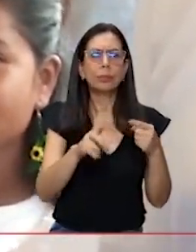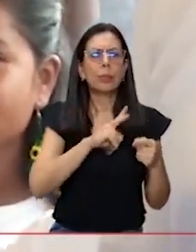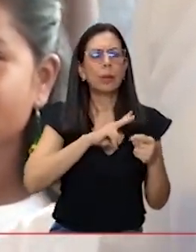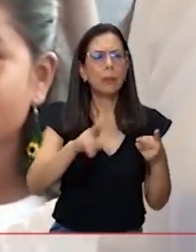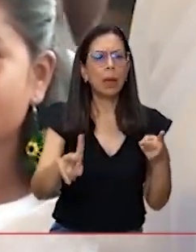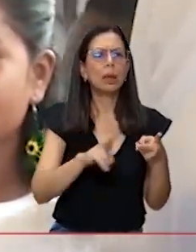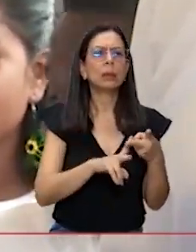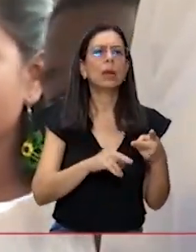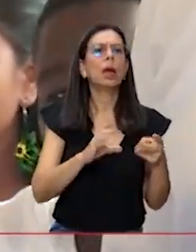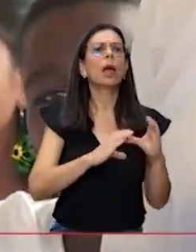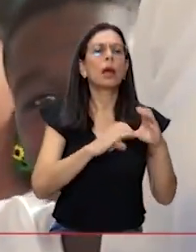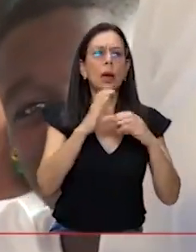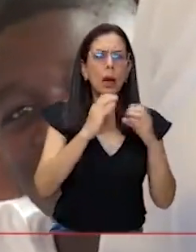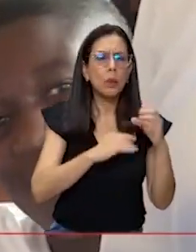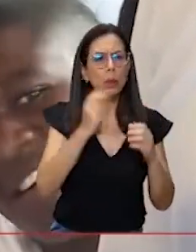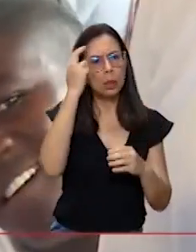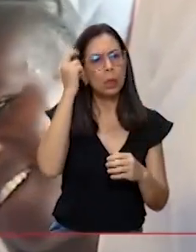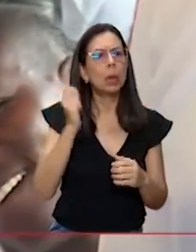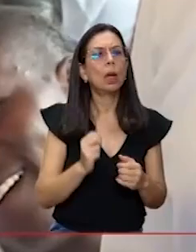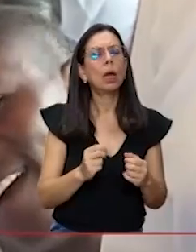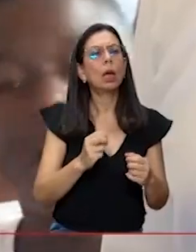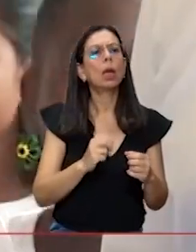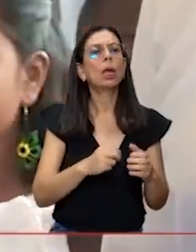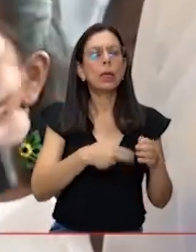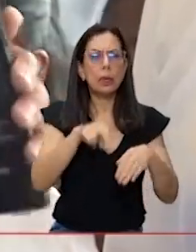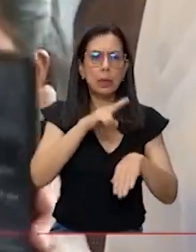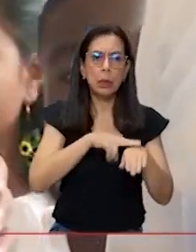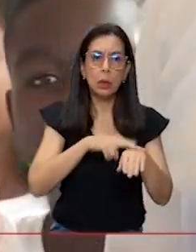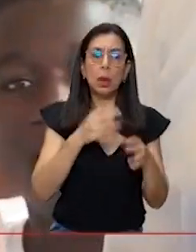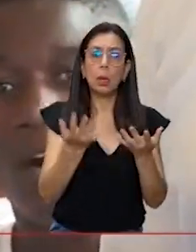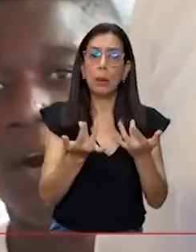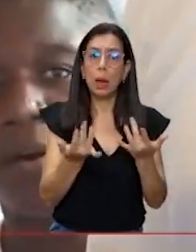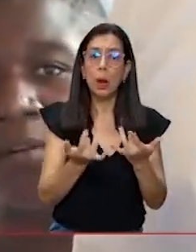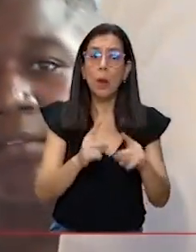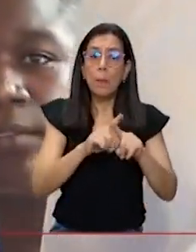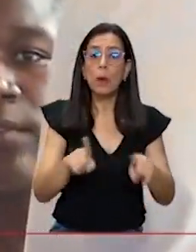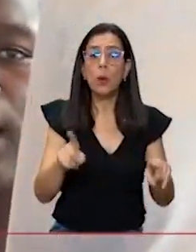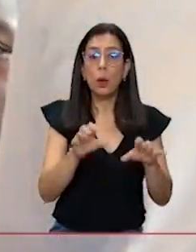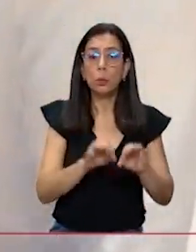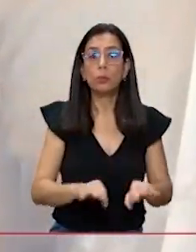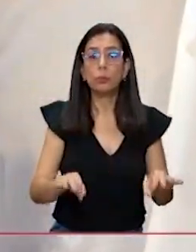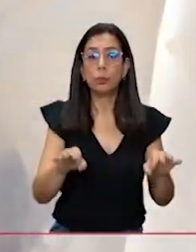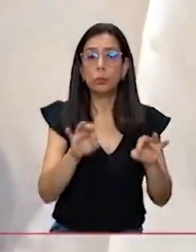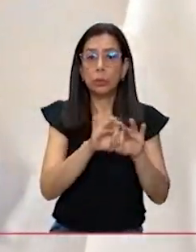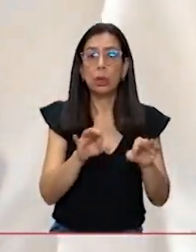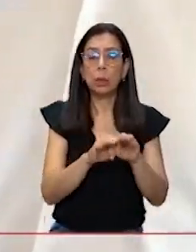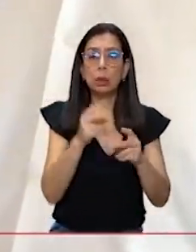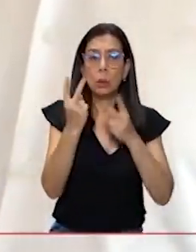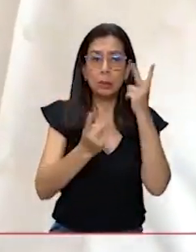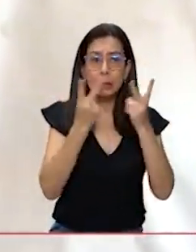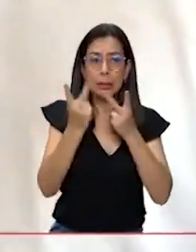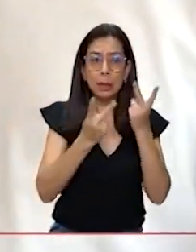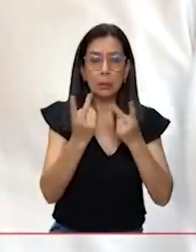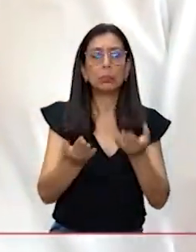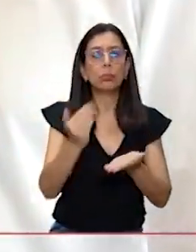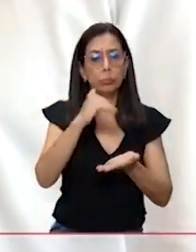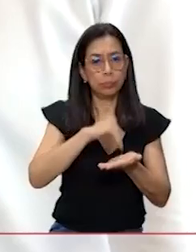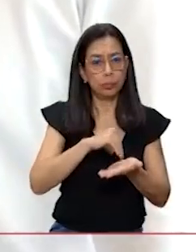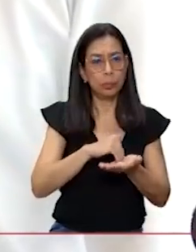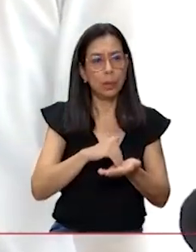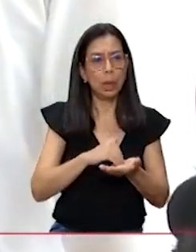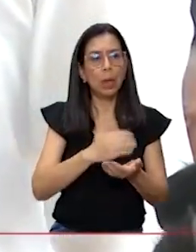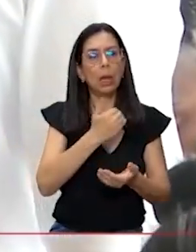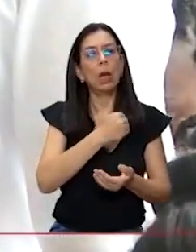esperan a esta hora con ansias la llegada del presidente de la República, pero hay una visita muy grata aquí en el municipio de Olaya Herrera y es